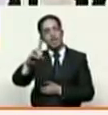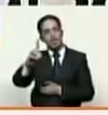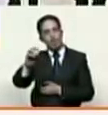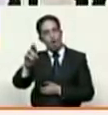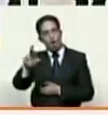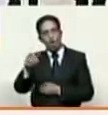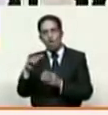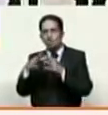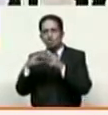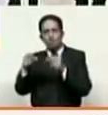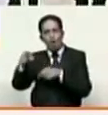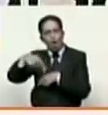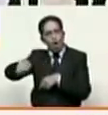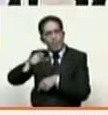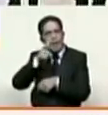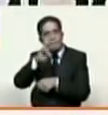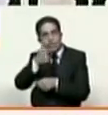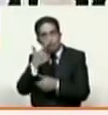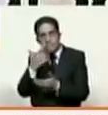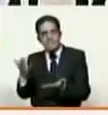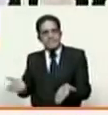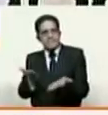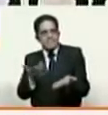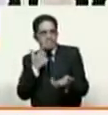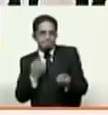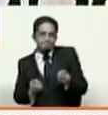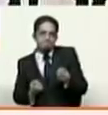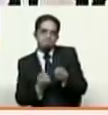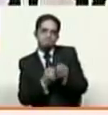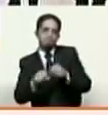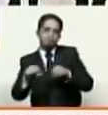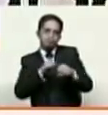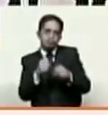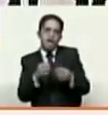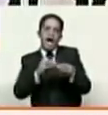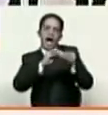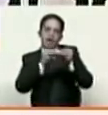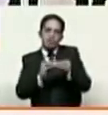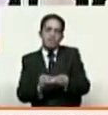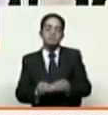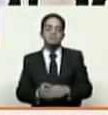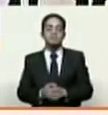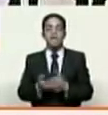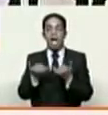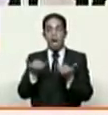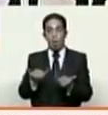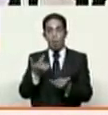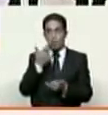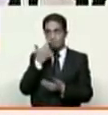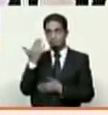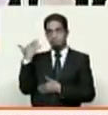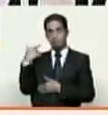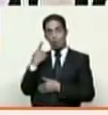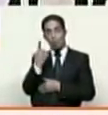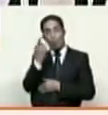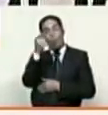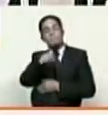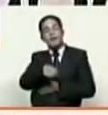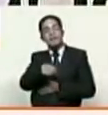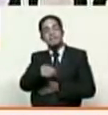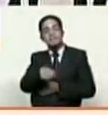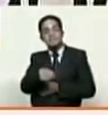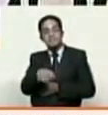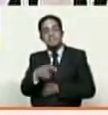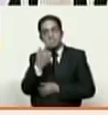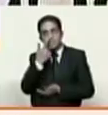trabajadores de nuestra patria, sumados a la recuperación del sistema eléctrico. Y hoy vemos, a un mes de la instalación de este Estado